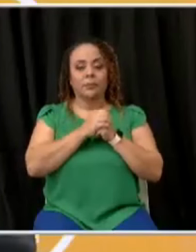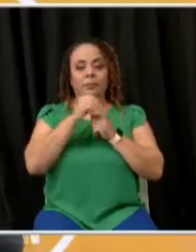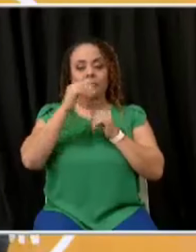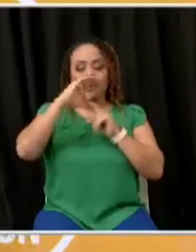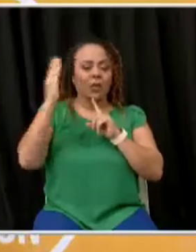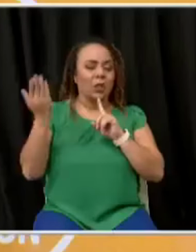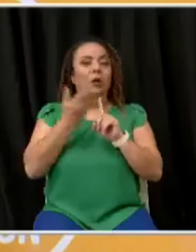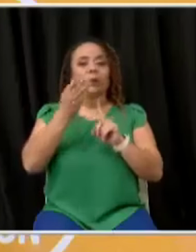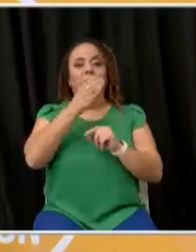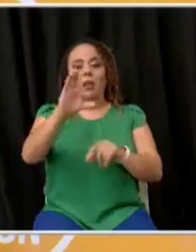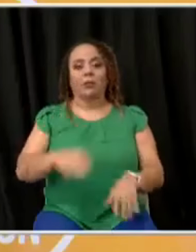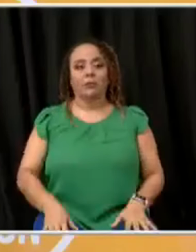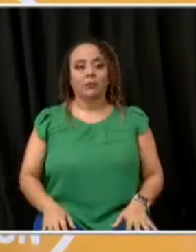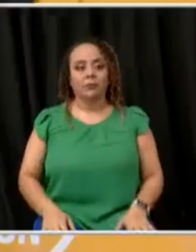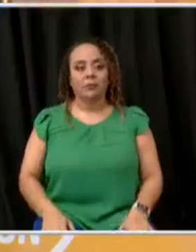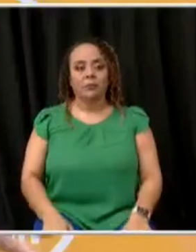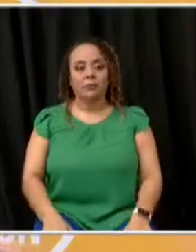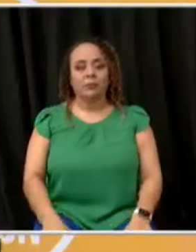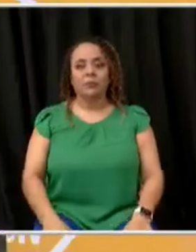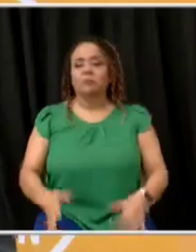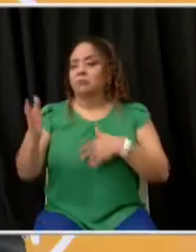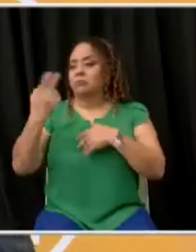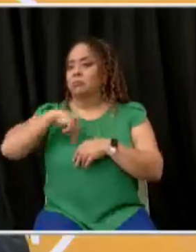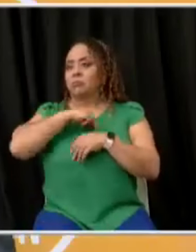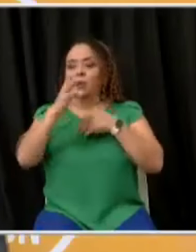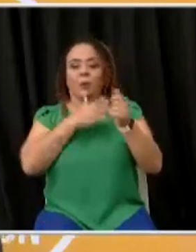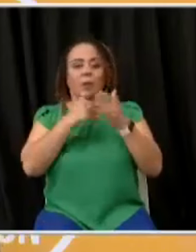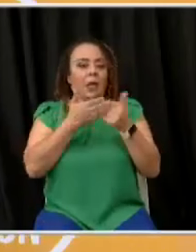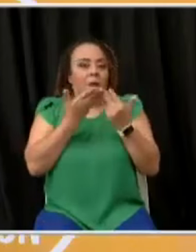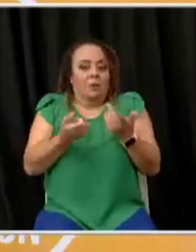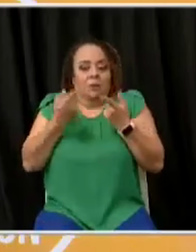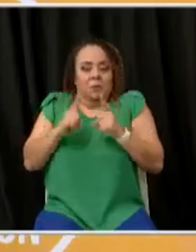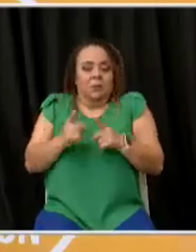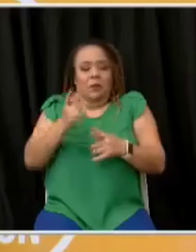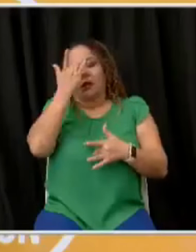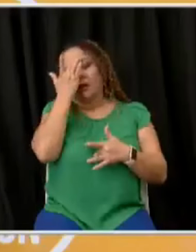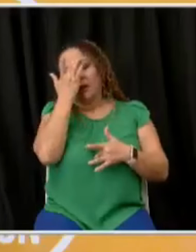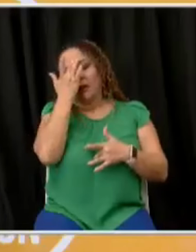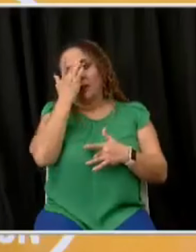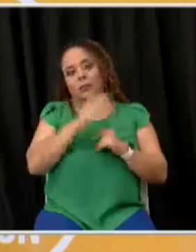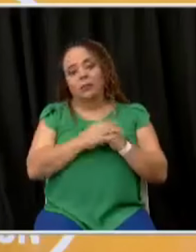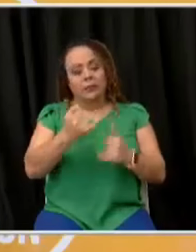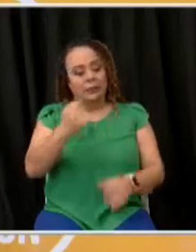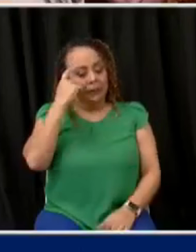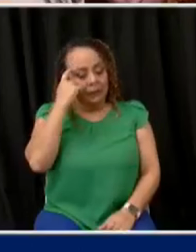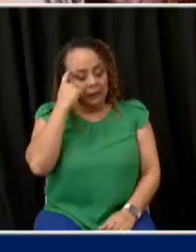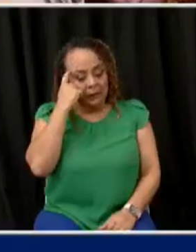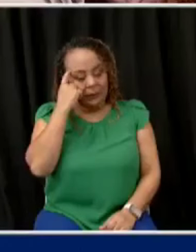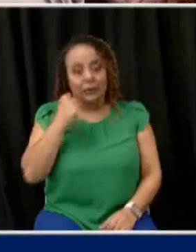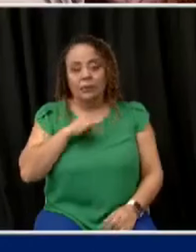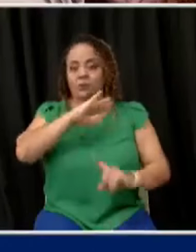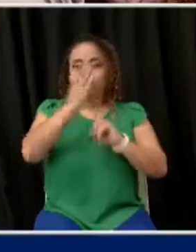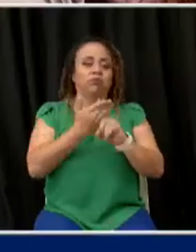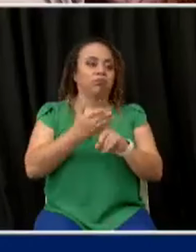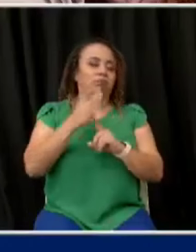de calor. Porque nosotros a cualquier cosita que nos dé, pensamos y decimos que es un golpe de